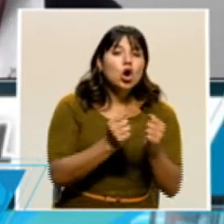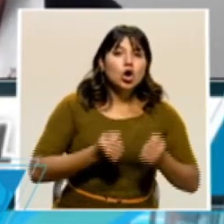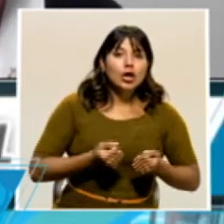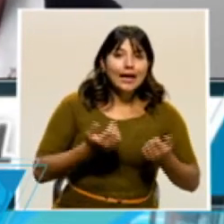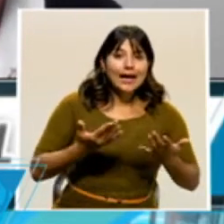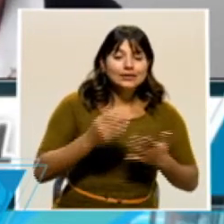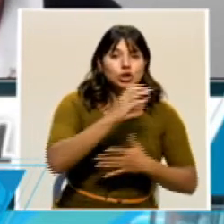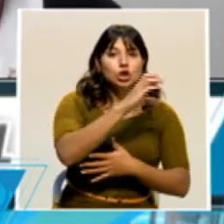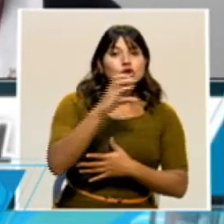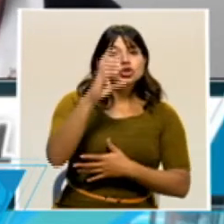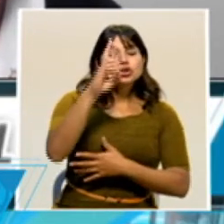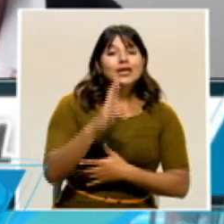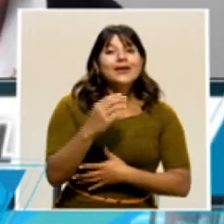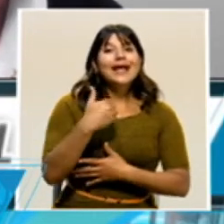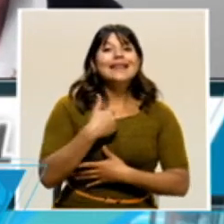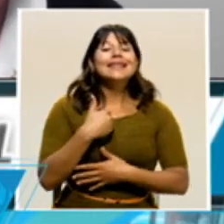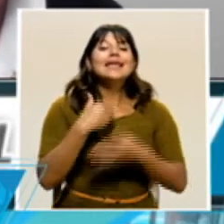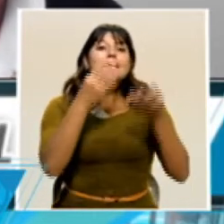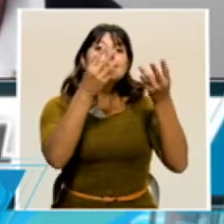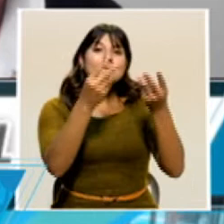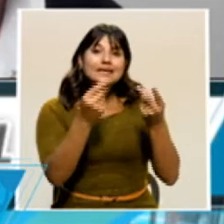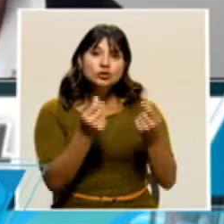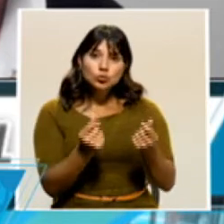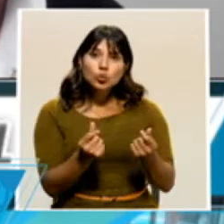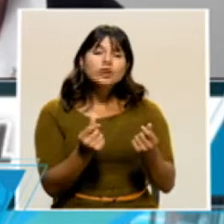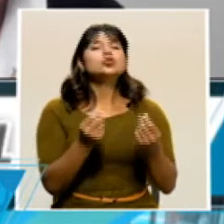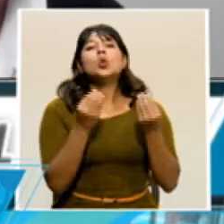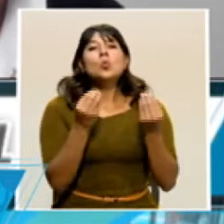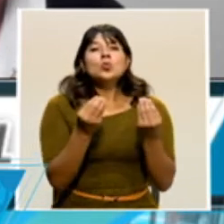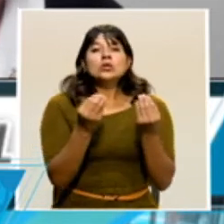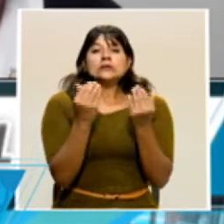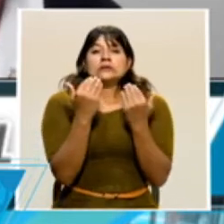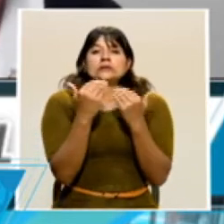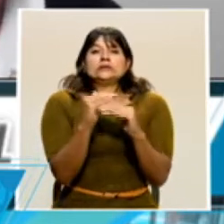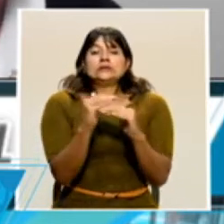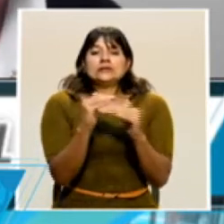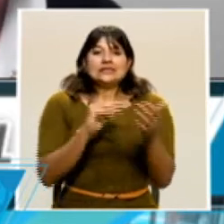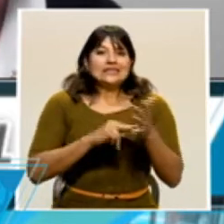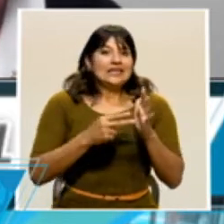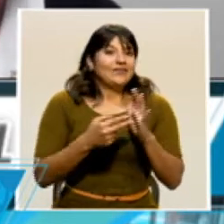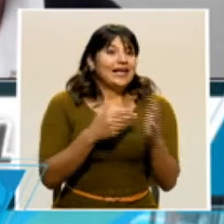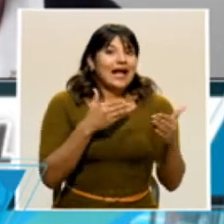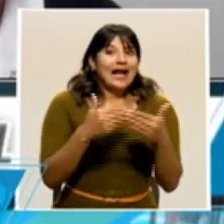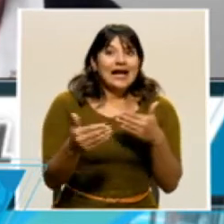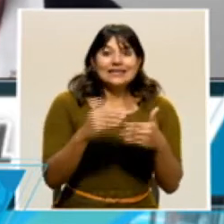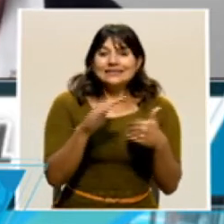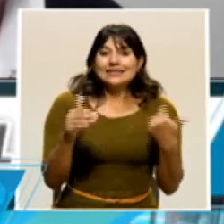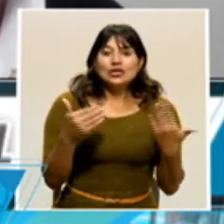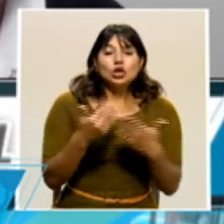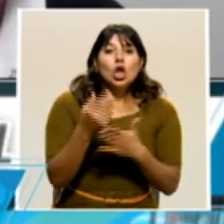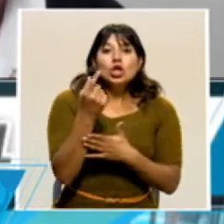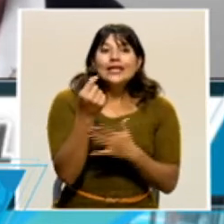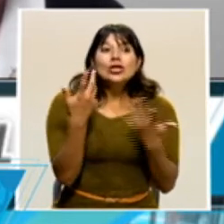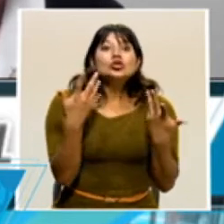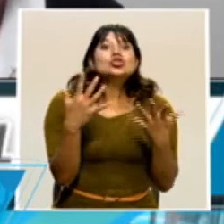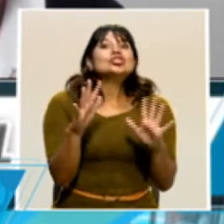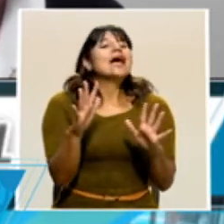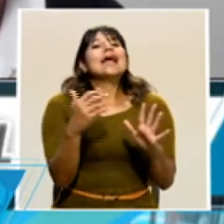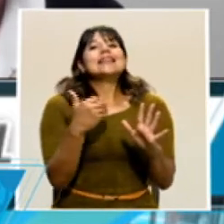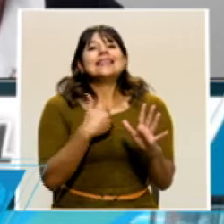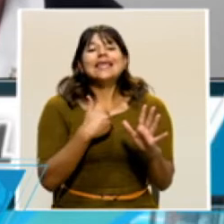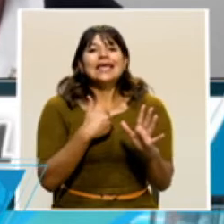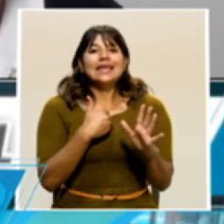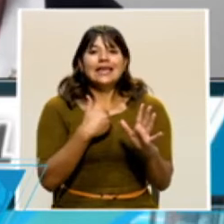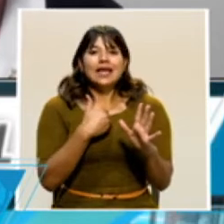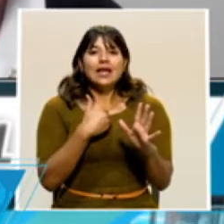Rica tiene un presupuesto muy rígido. Es decir, casi todo el dinero ya tiene un destino